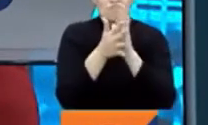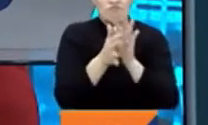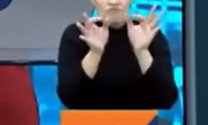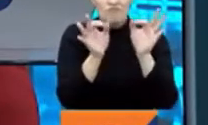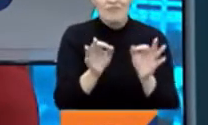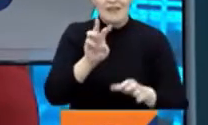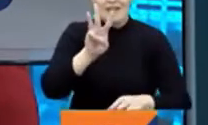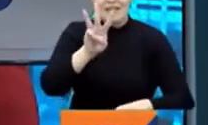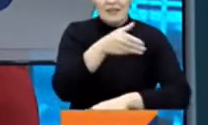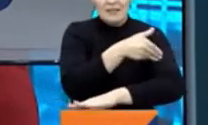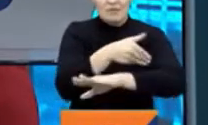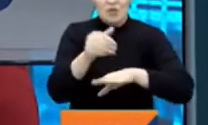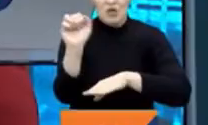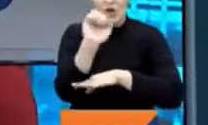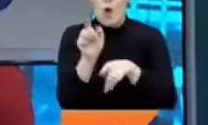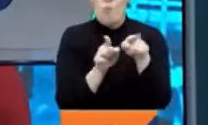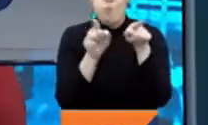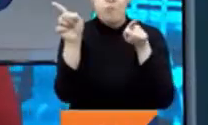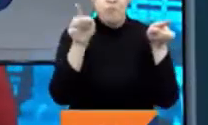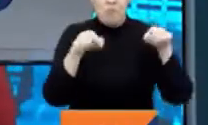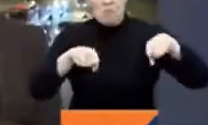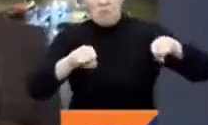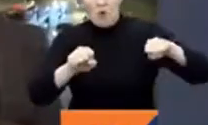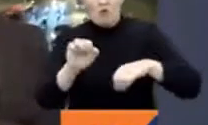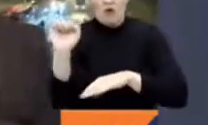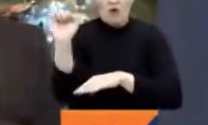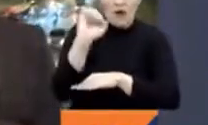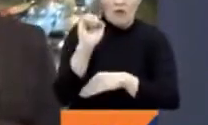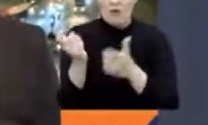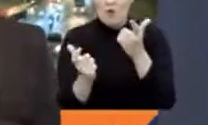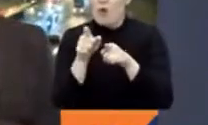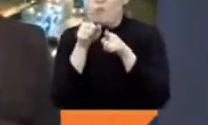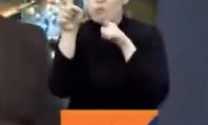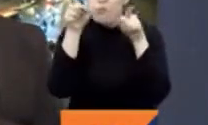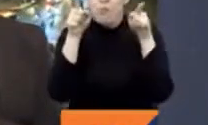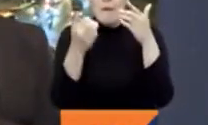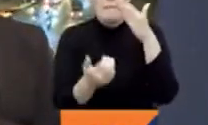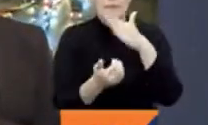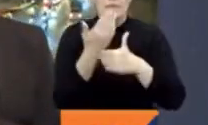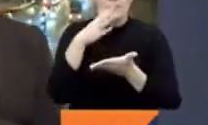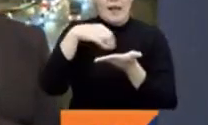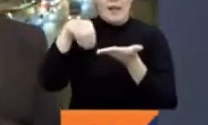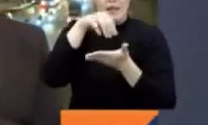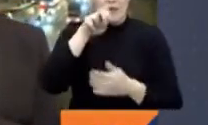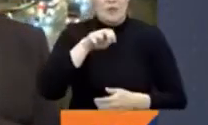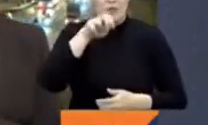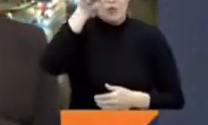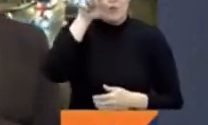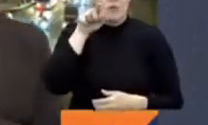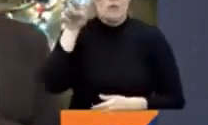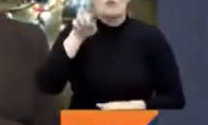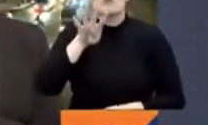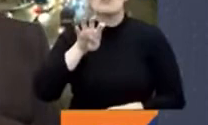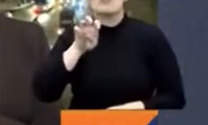vehículos estarían en las carreteras. Vamos a empezar entonces por el norte, en el Atlántico, que se movilizaron más de